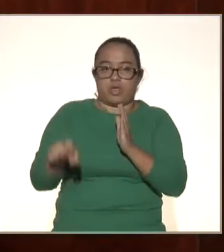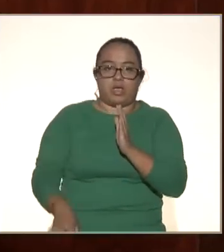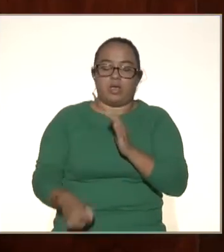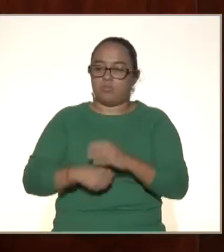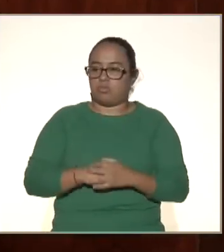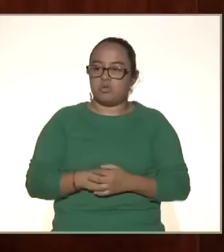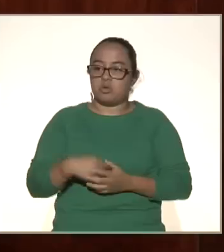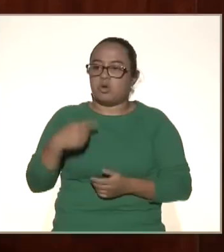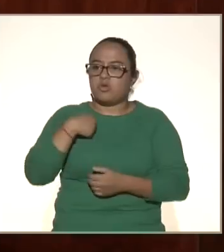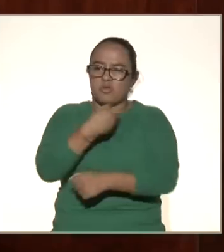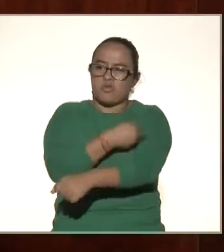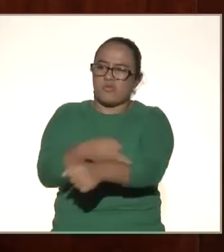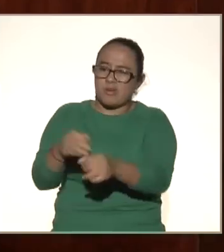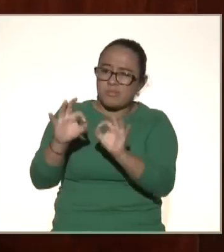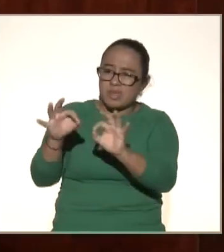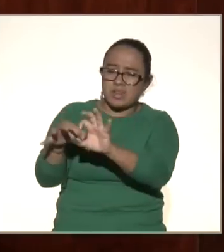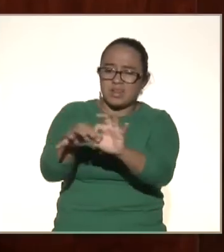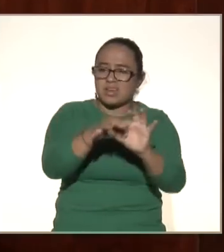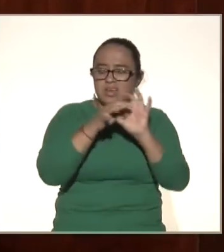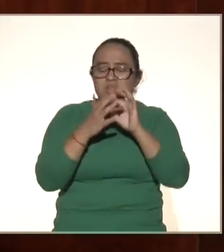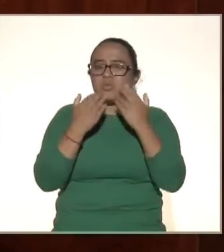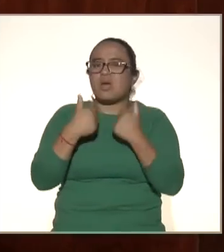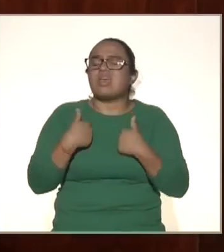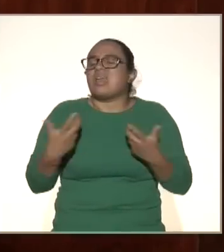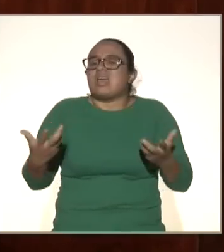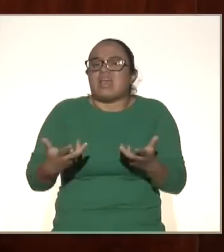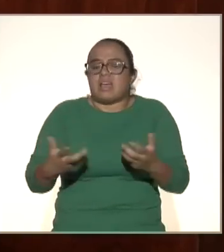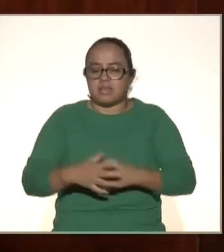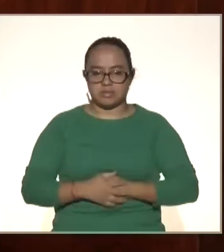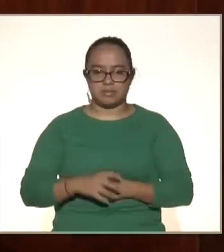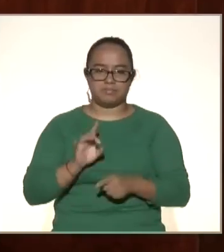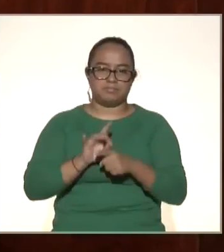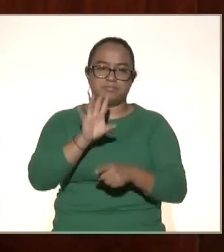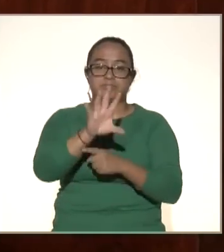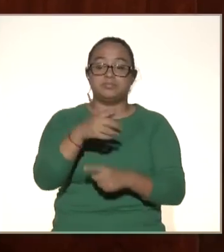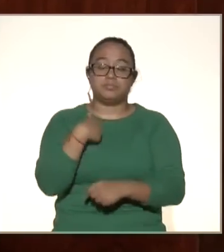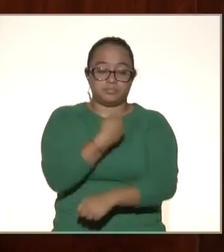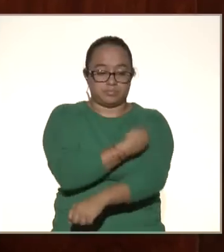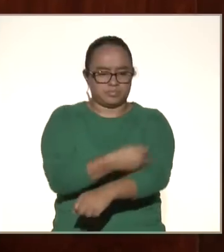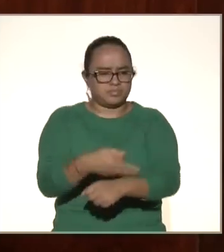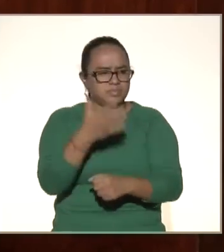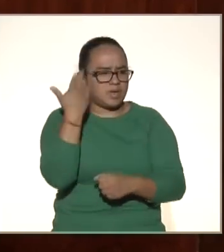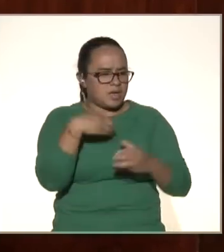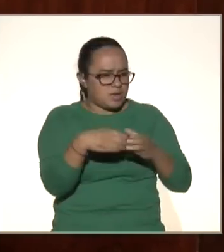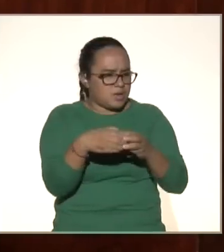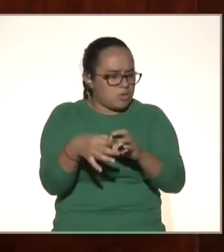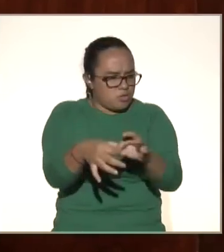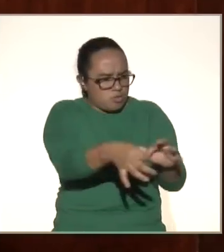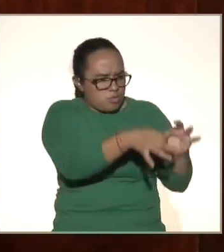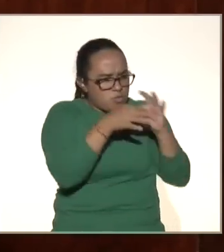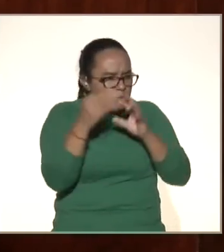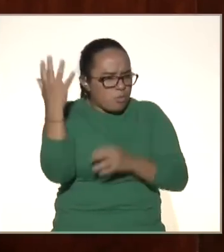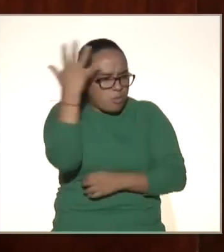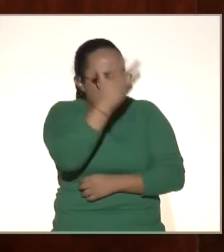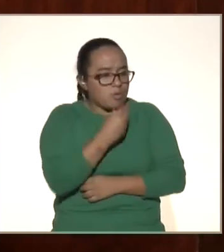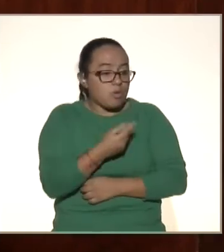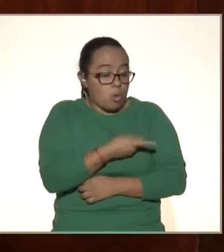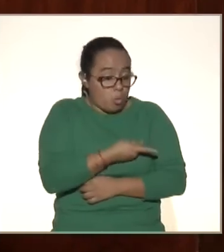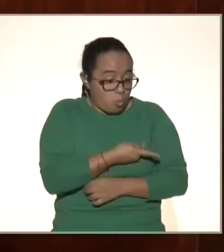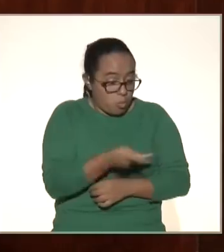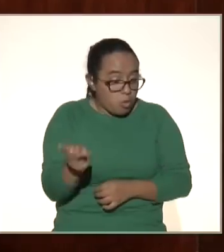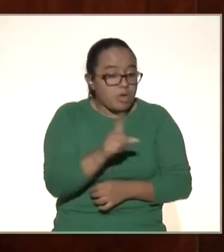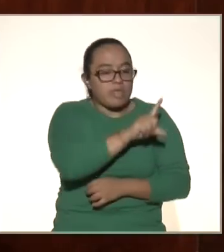mejor relación familiar. Elisa Armella nos dice: tuve una familia hermosa y unida, fuimos de la pobreza a